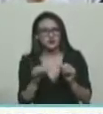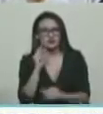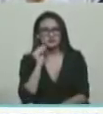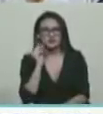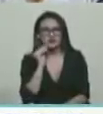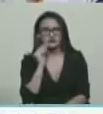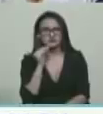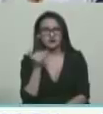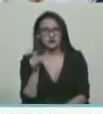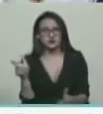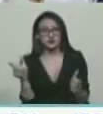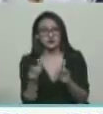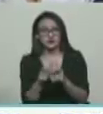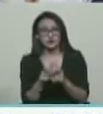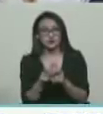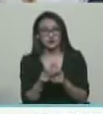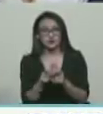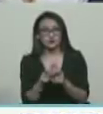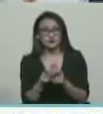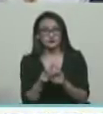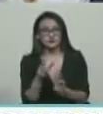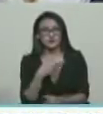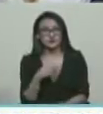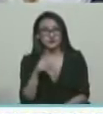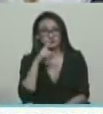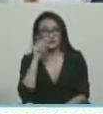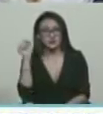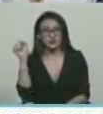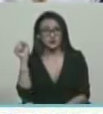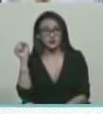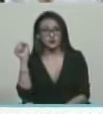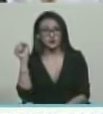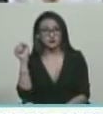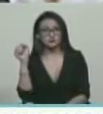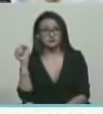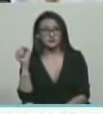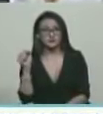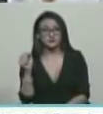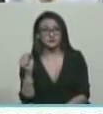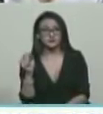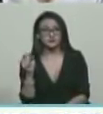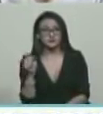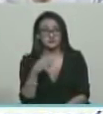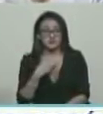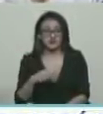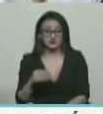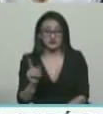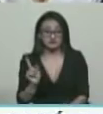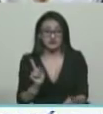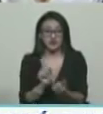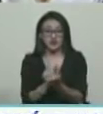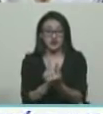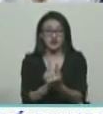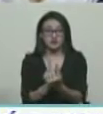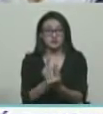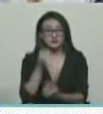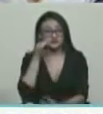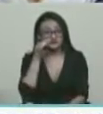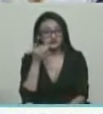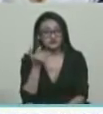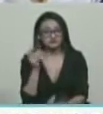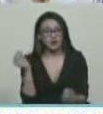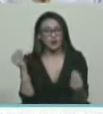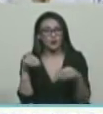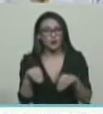Ahora tiene reunión con el compañero presidente Nicolás Maduro, ya como jefe de Estado para los acuerdos que